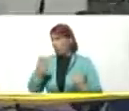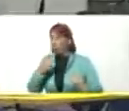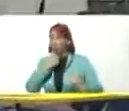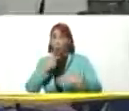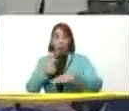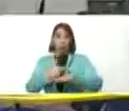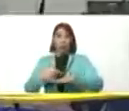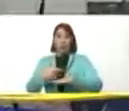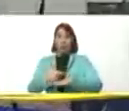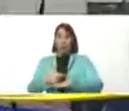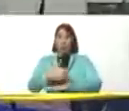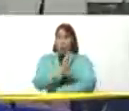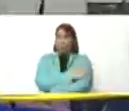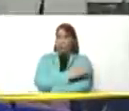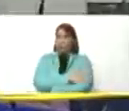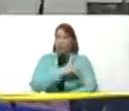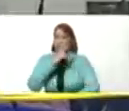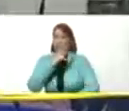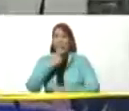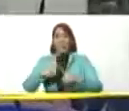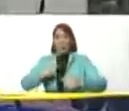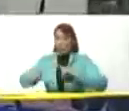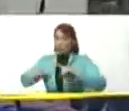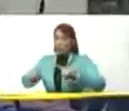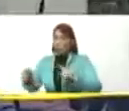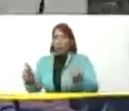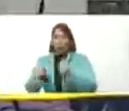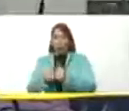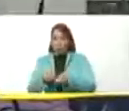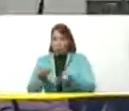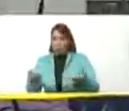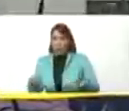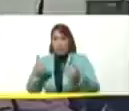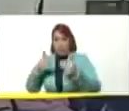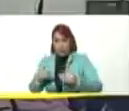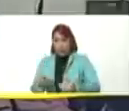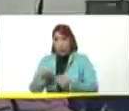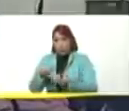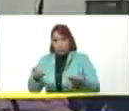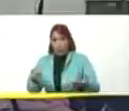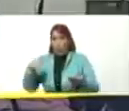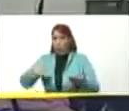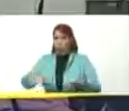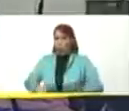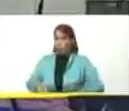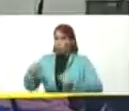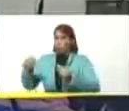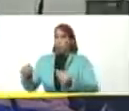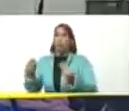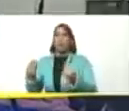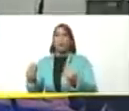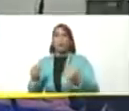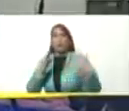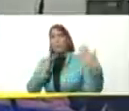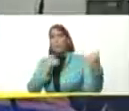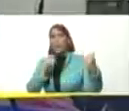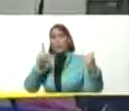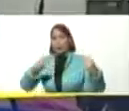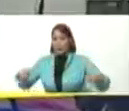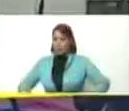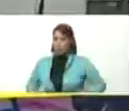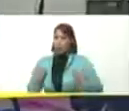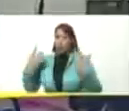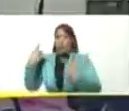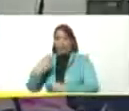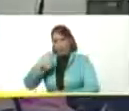derecha apátrida, pero que con acciones como esta, con decisiones como esta, hoy se presenta con mucha esperanza, con mucho optimismo, y